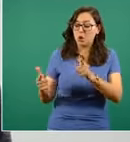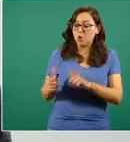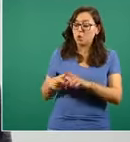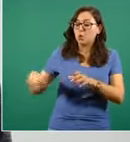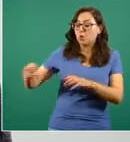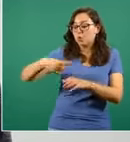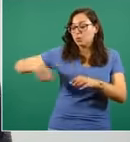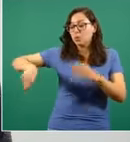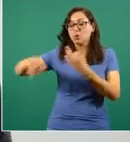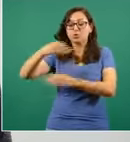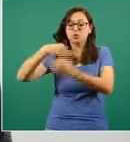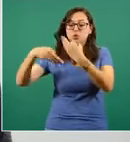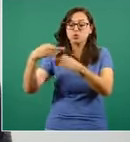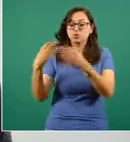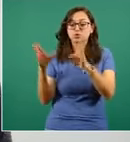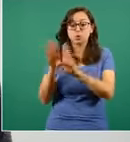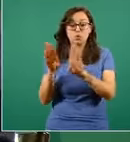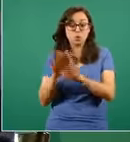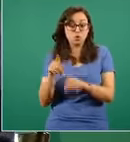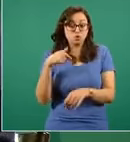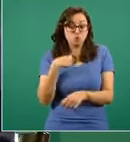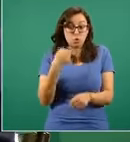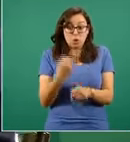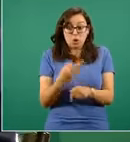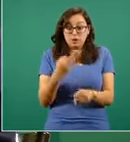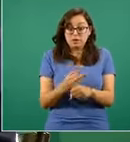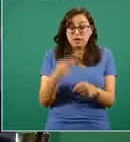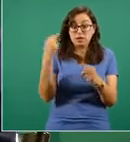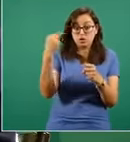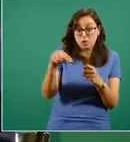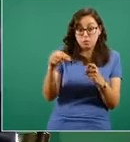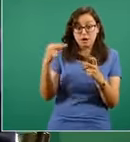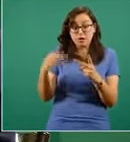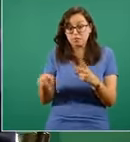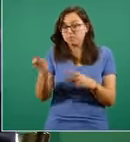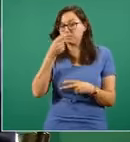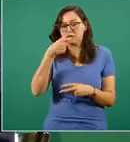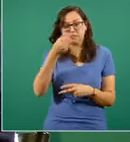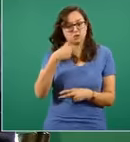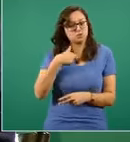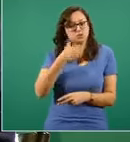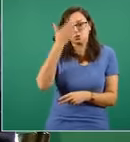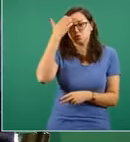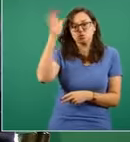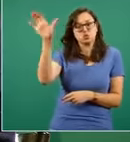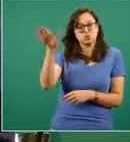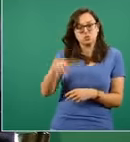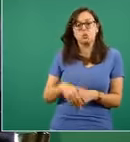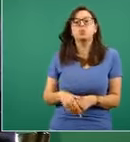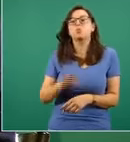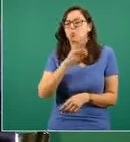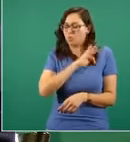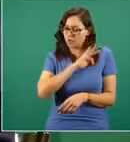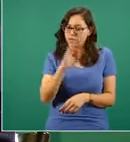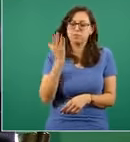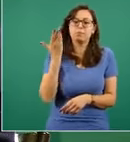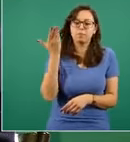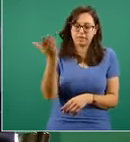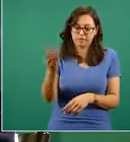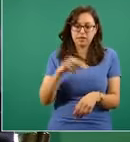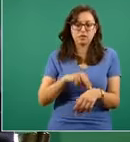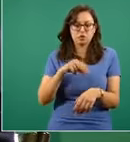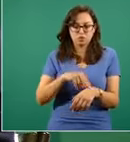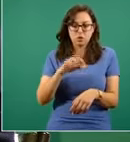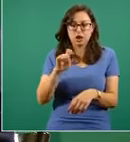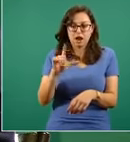este momento a la mano los nombres particulares de cada uno de los medicamentos. Podemos pedirle precisamente al doctor